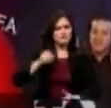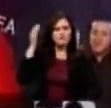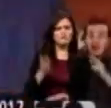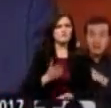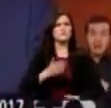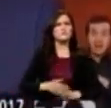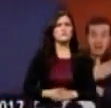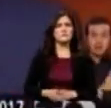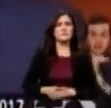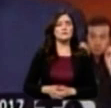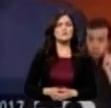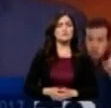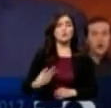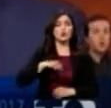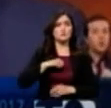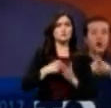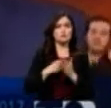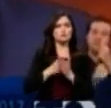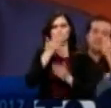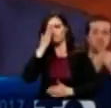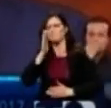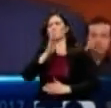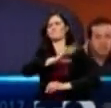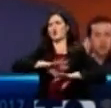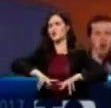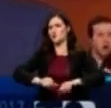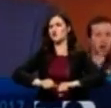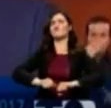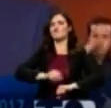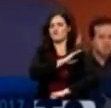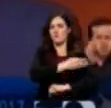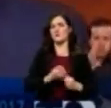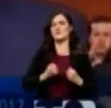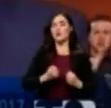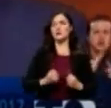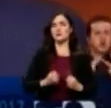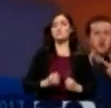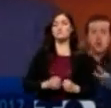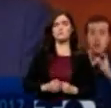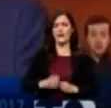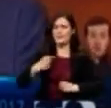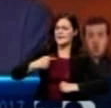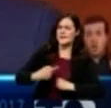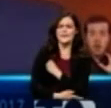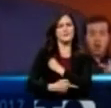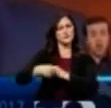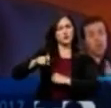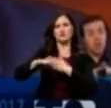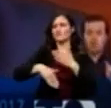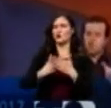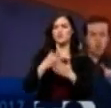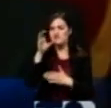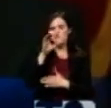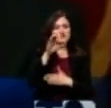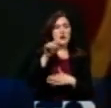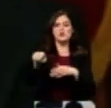corrupción vamos a fortalecer la lucha frontal contra la corrupción contra la impunidad en todas las esferas donde d se